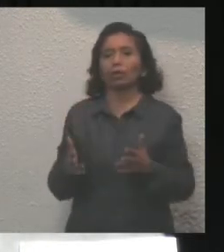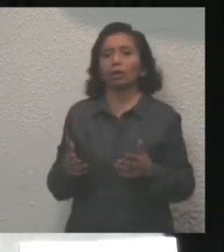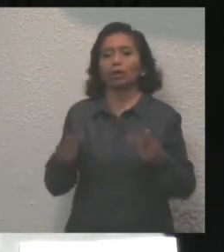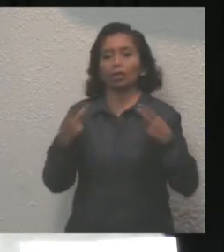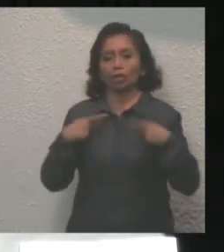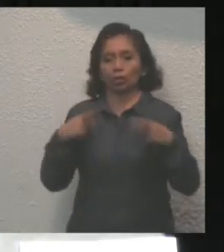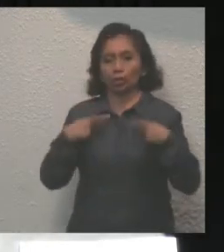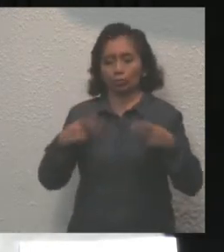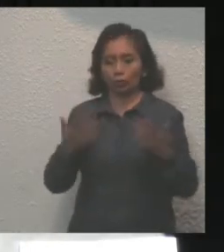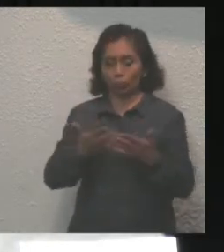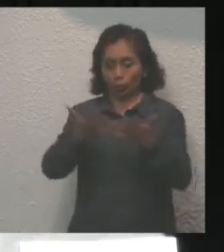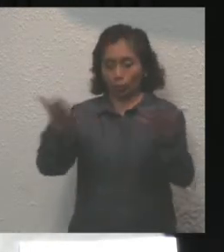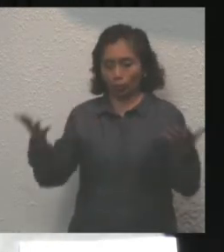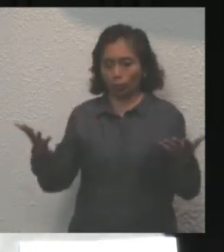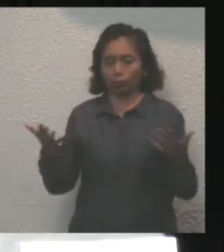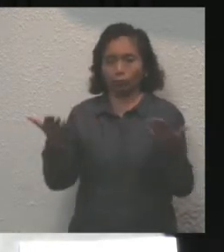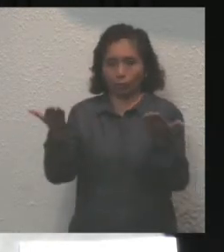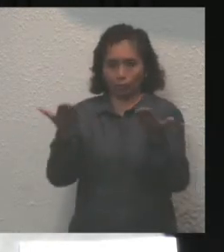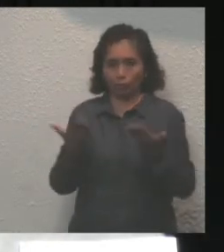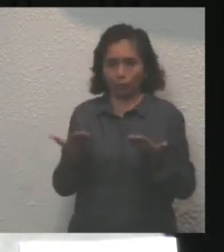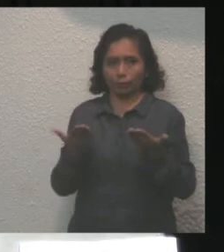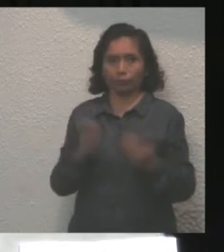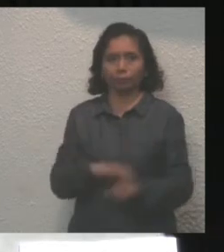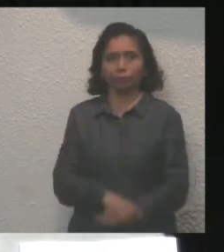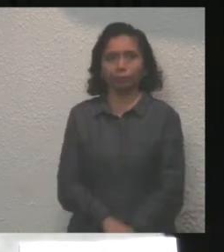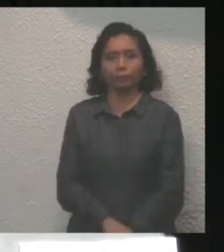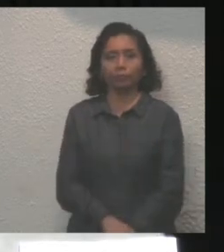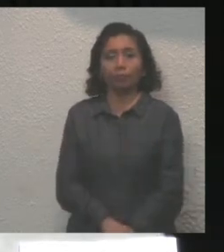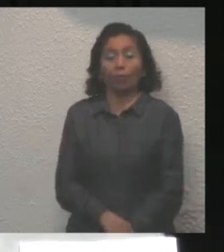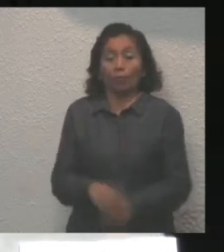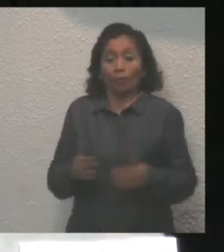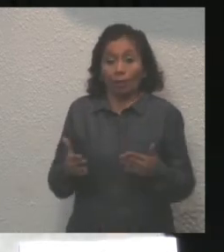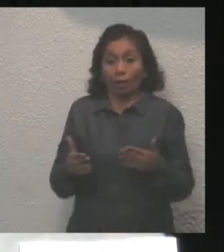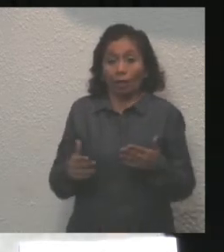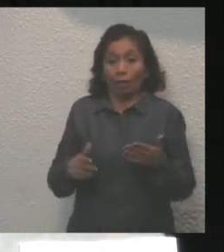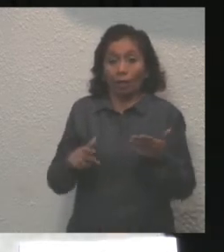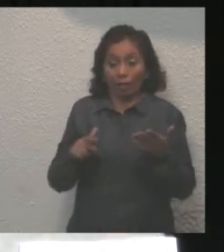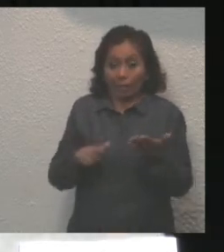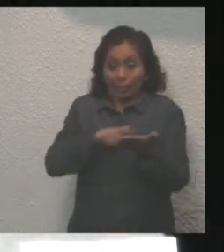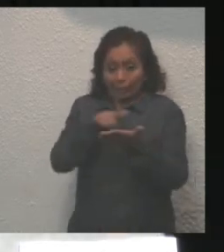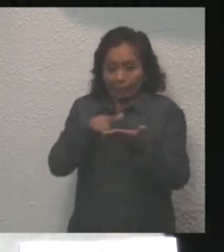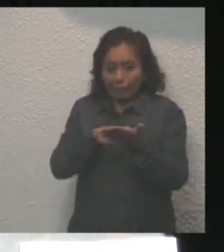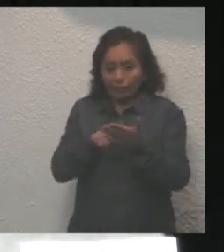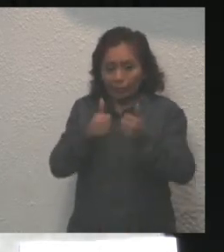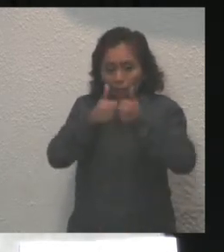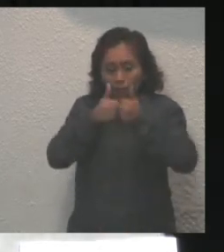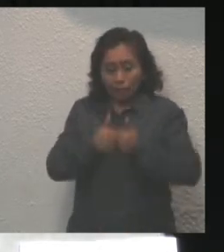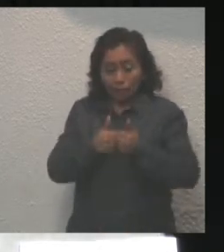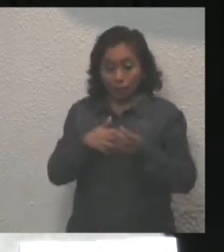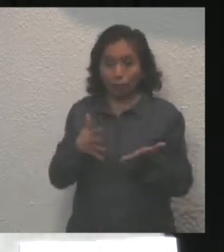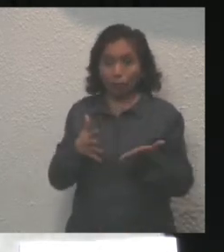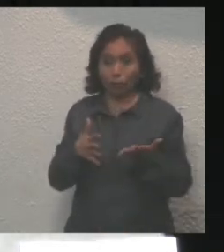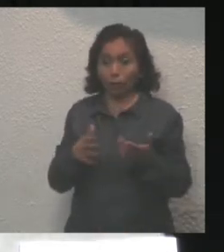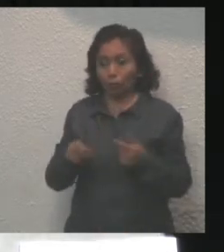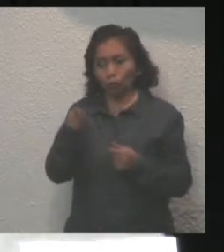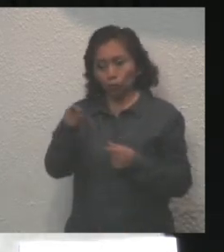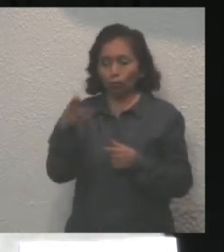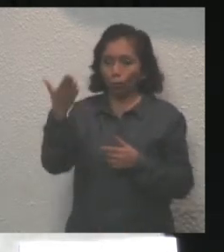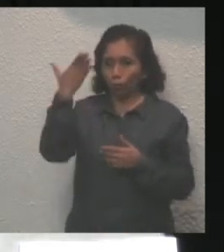ciudadanía nos ha conferido. Desde este espacio de deliberación plural, porque como